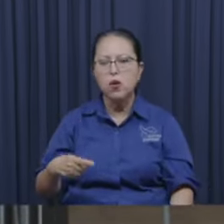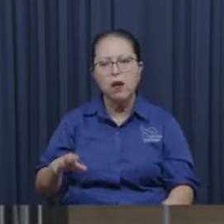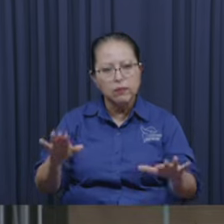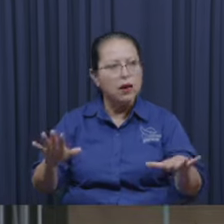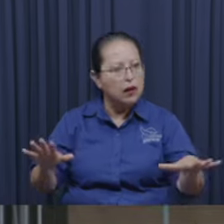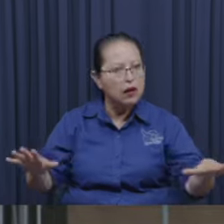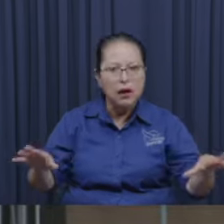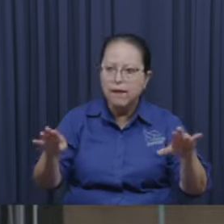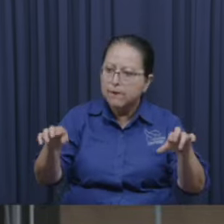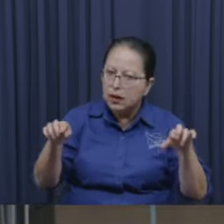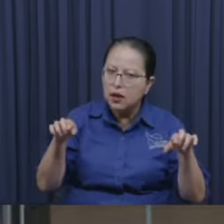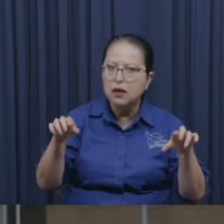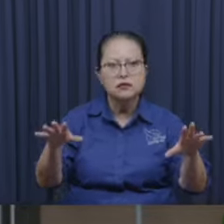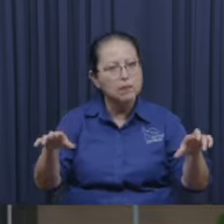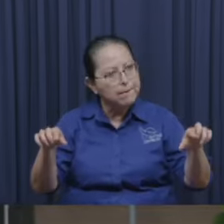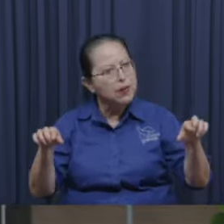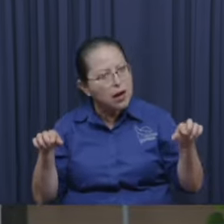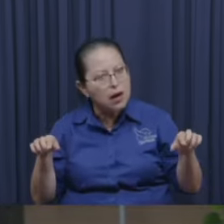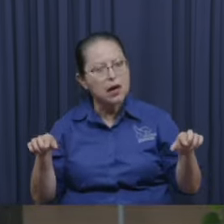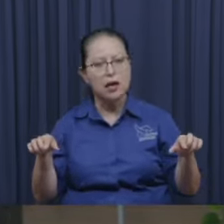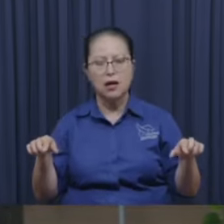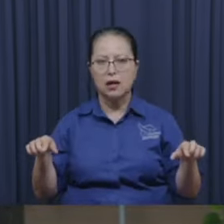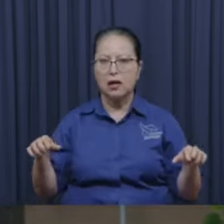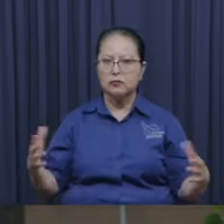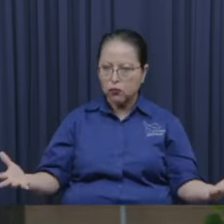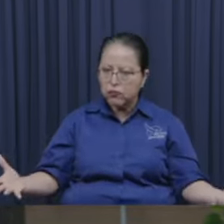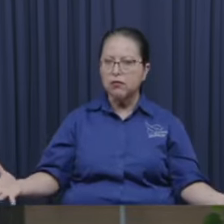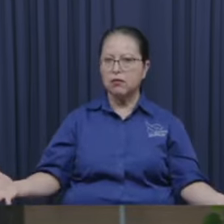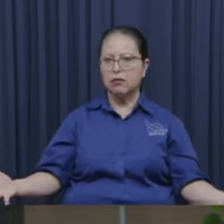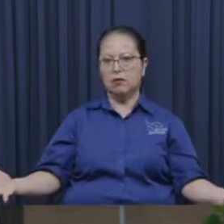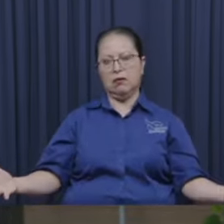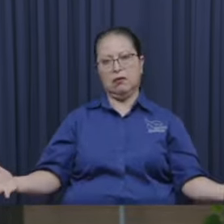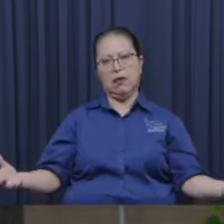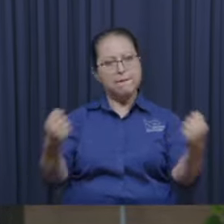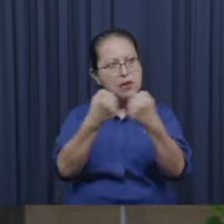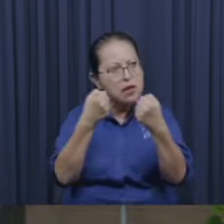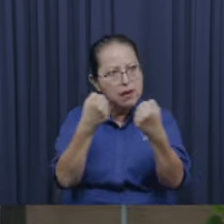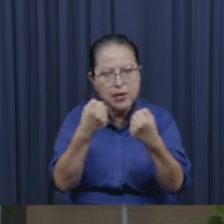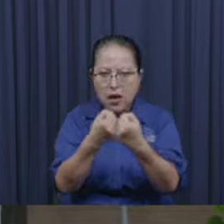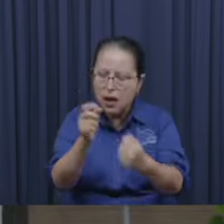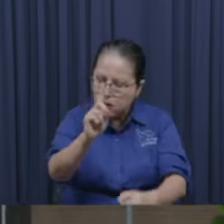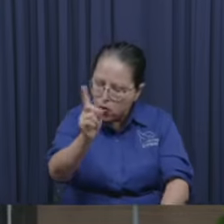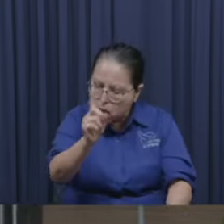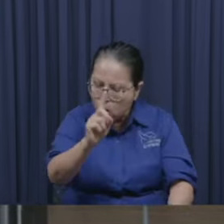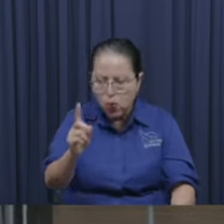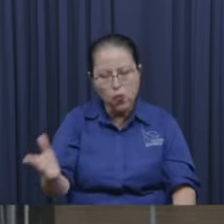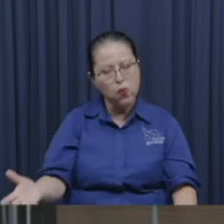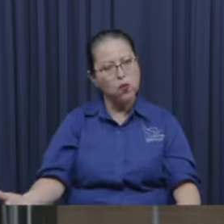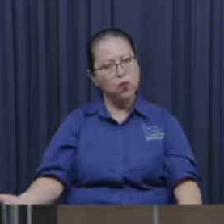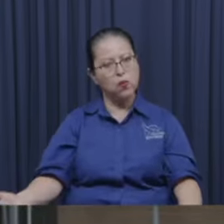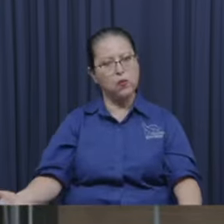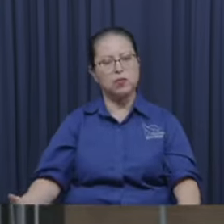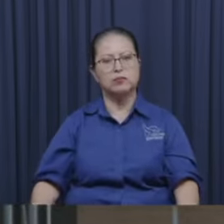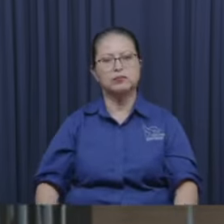tranquil tranquilícese Don le dice uno porque si no le dan a uno es